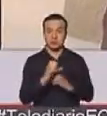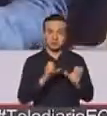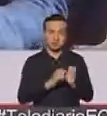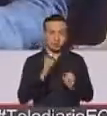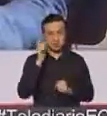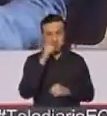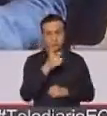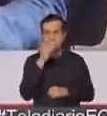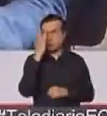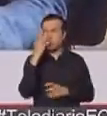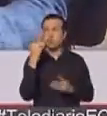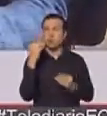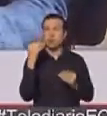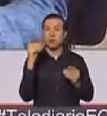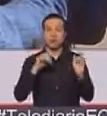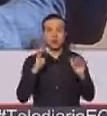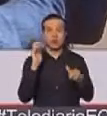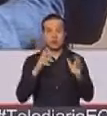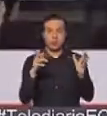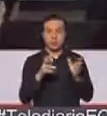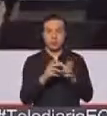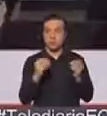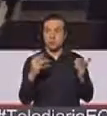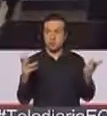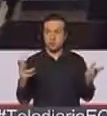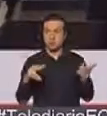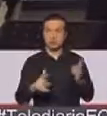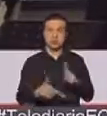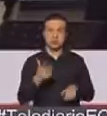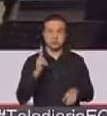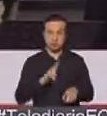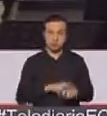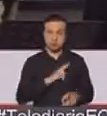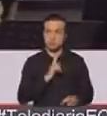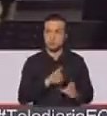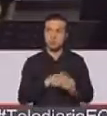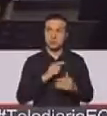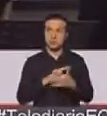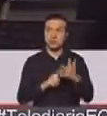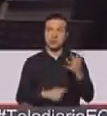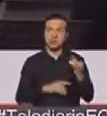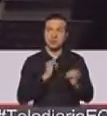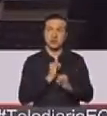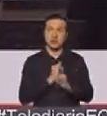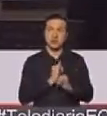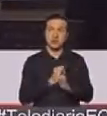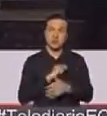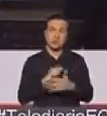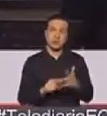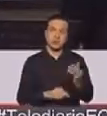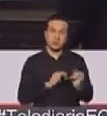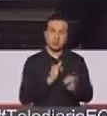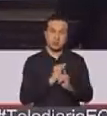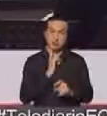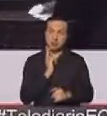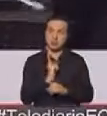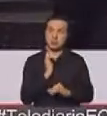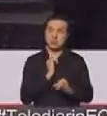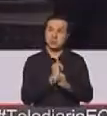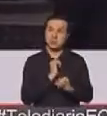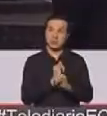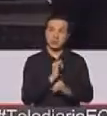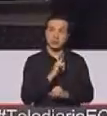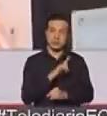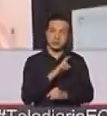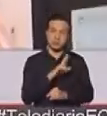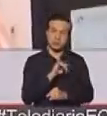auditoría debido a la gran demanda por esta carrera. En esta tercera vez voy a optar para más los institutos. Al Instituto Luis